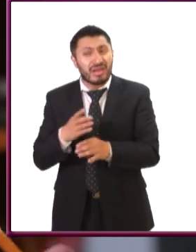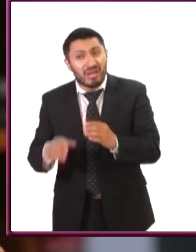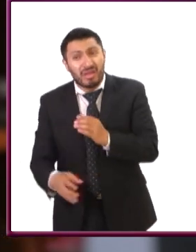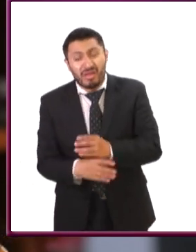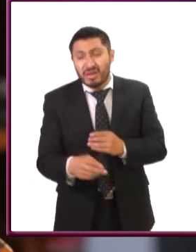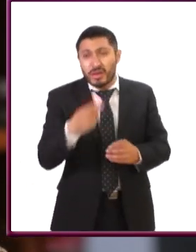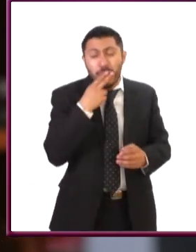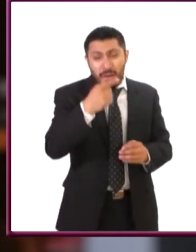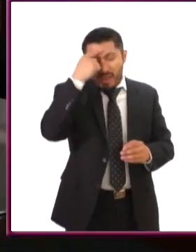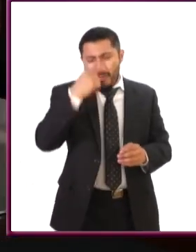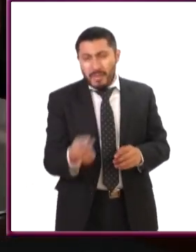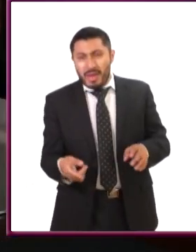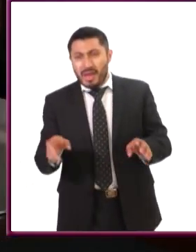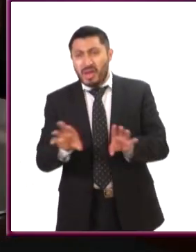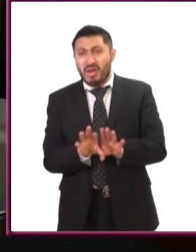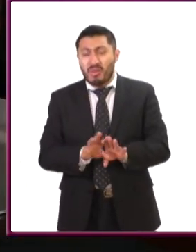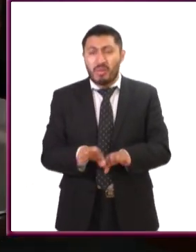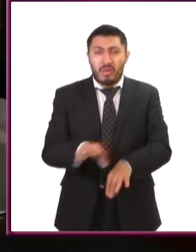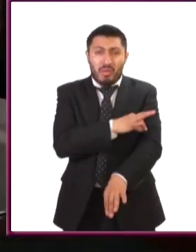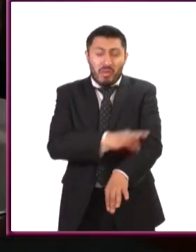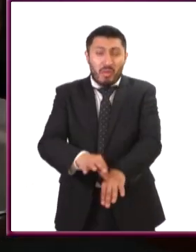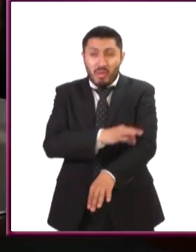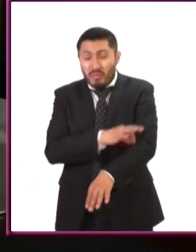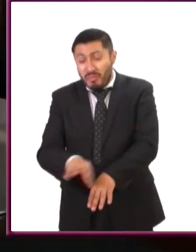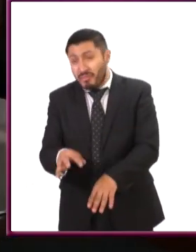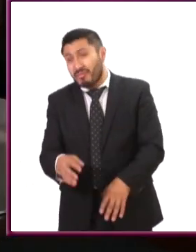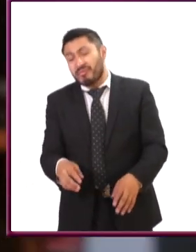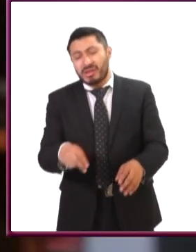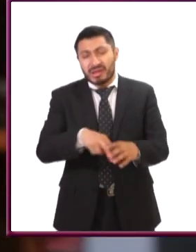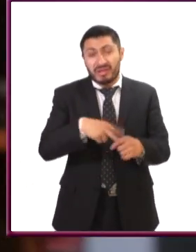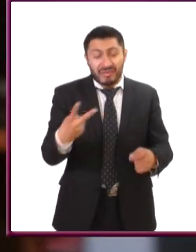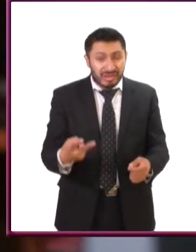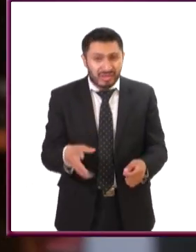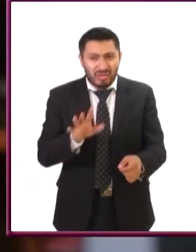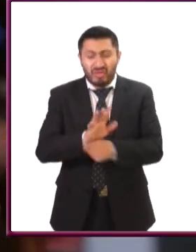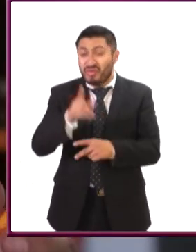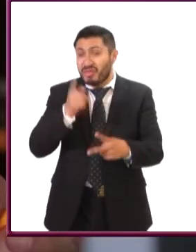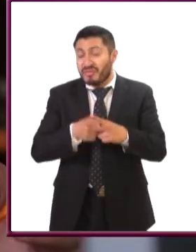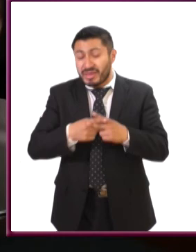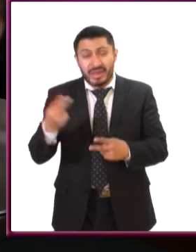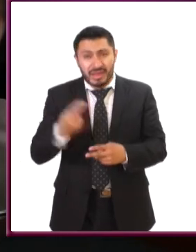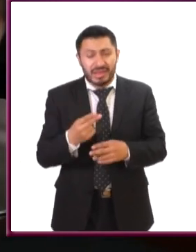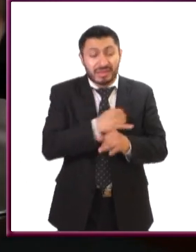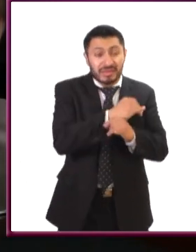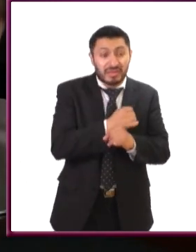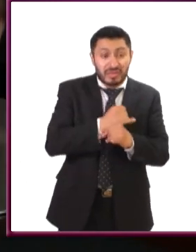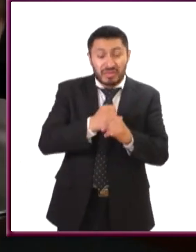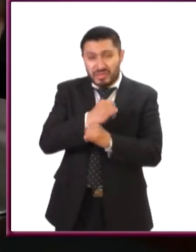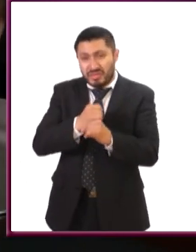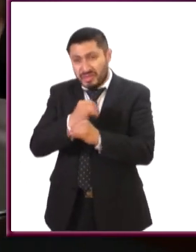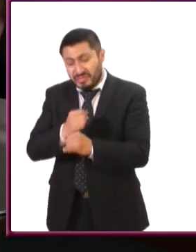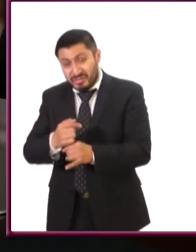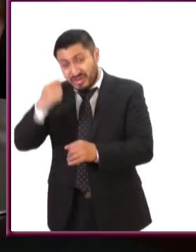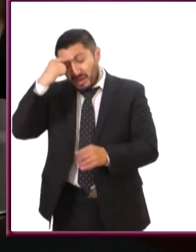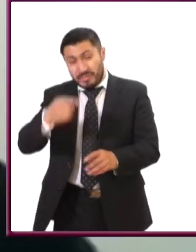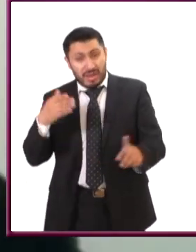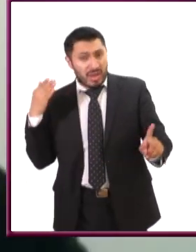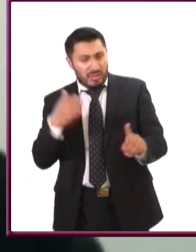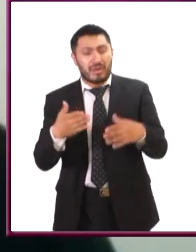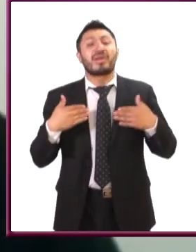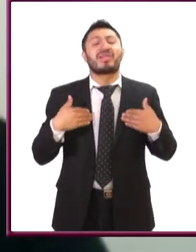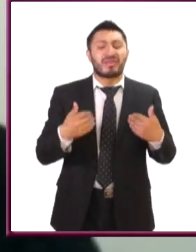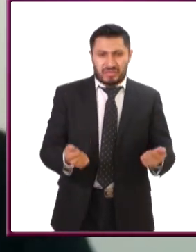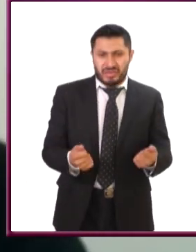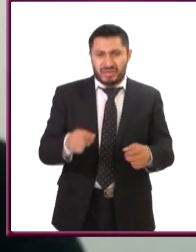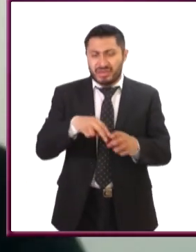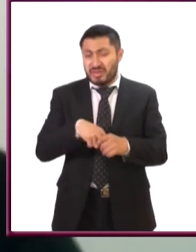algún instrumento que se utilice para medir el vacío? ¿Y qué matemáticas se necesitan para estudiar el vacío? Sí,